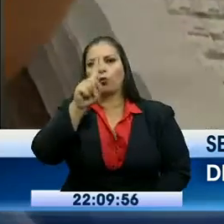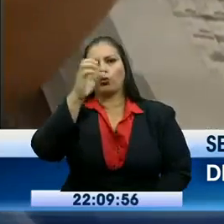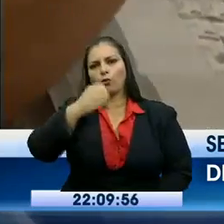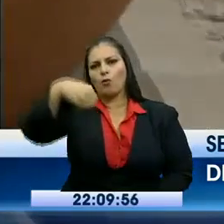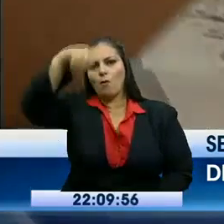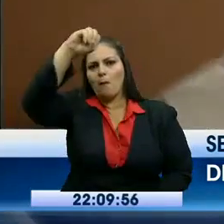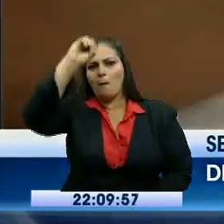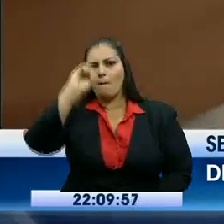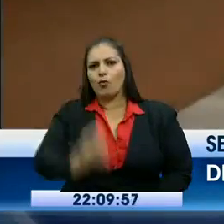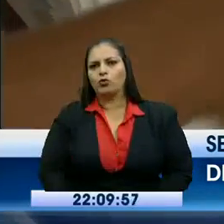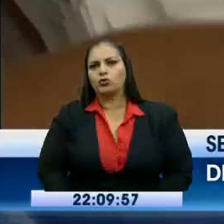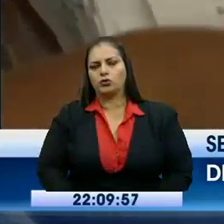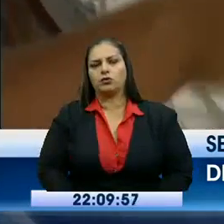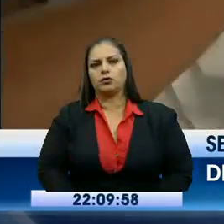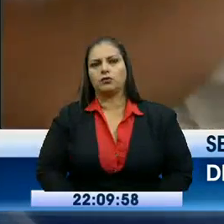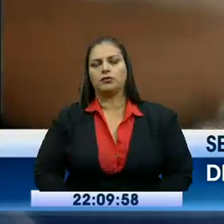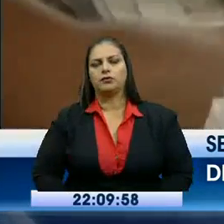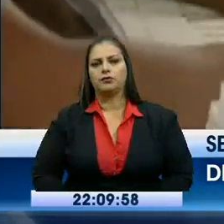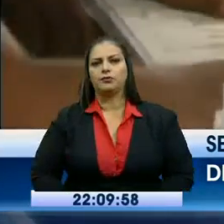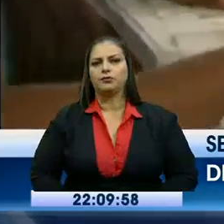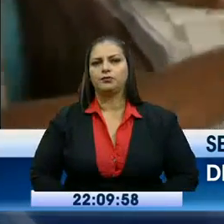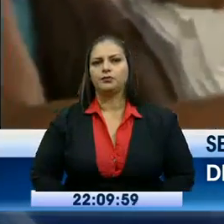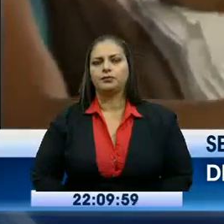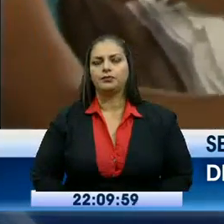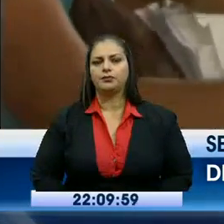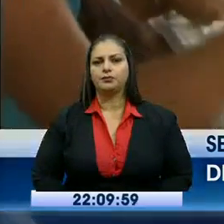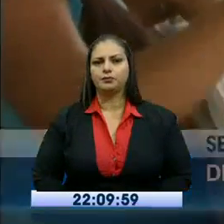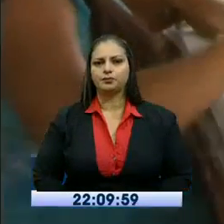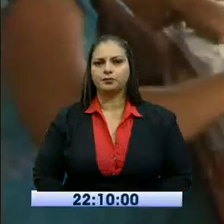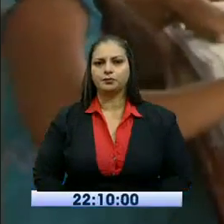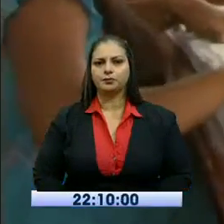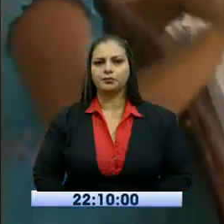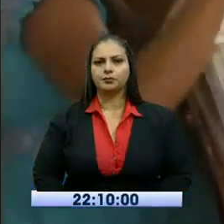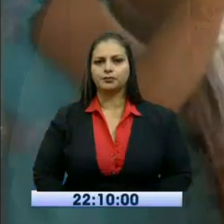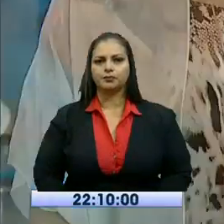que los datos provienen de las actas reales. Informó Priscila Cadena.